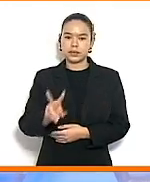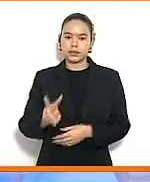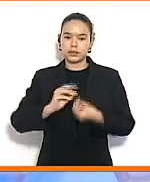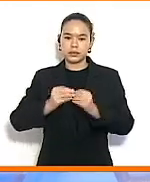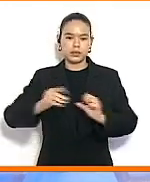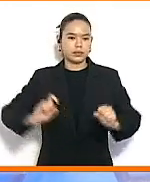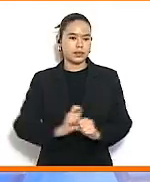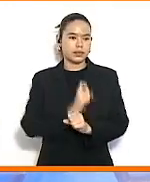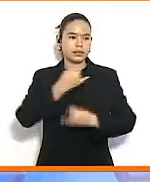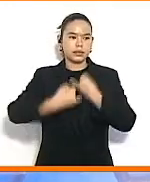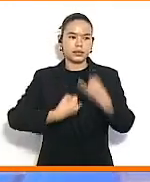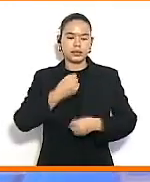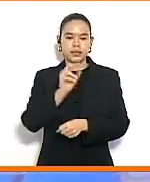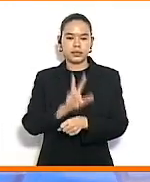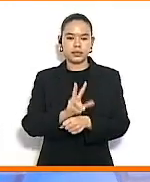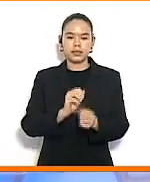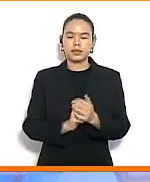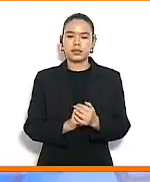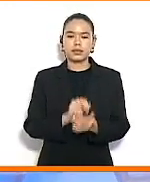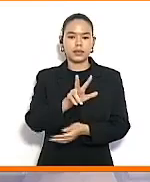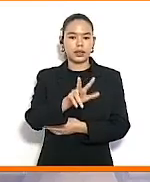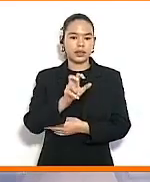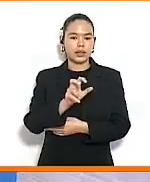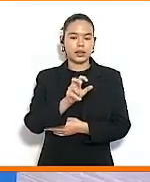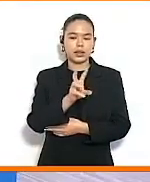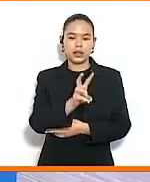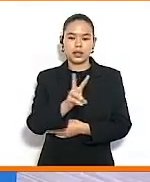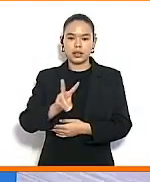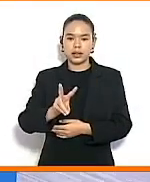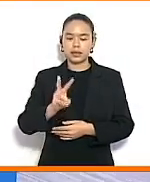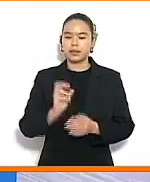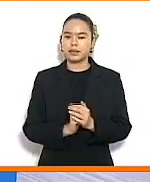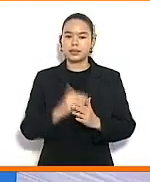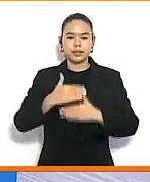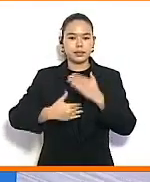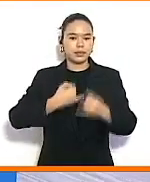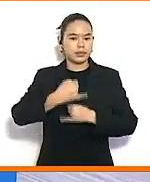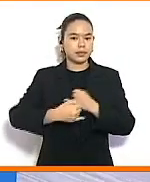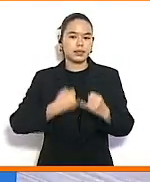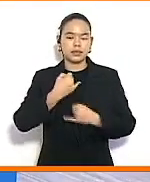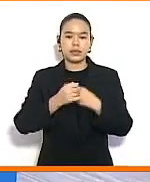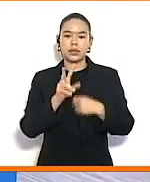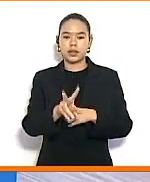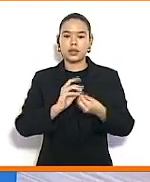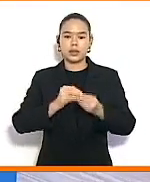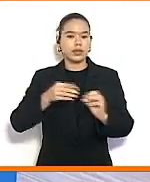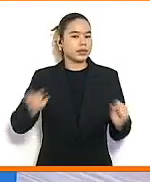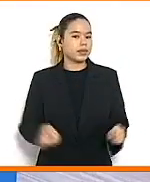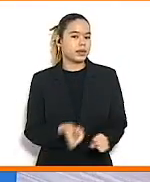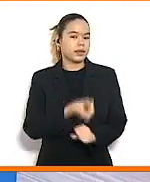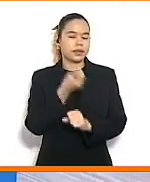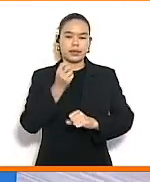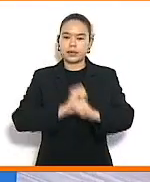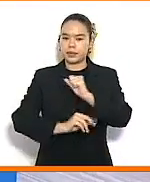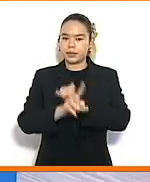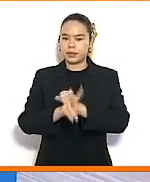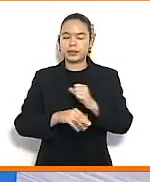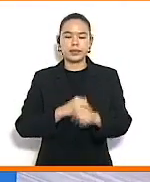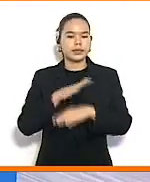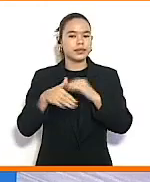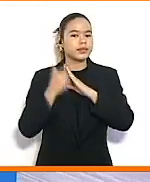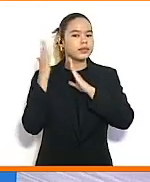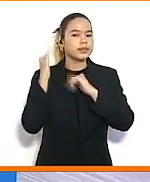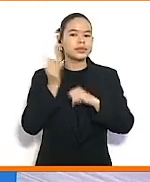Número favorecido para Juga 3 es el 362. Continuamos con nuestros dos números favorecidos para premiados. Te